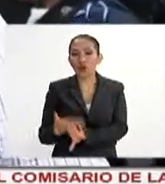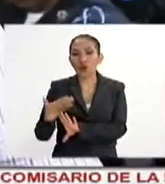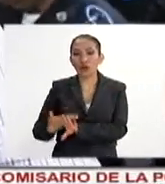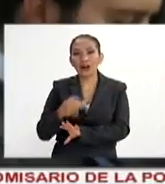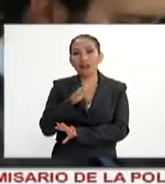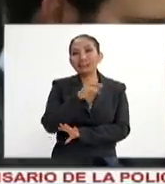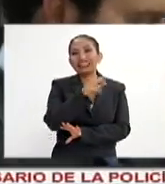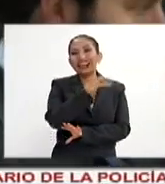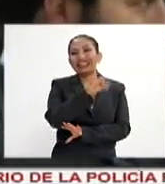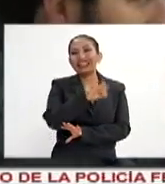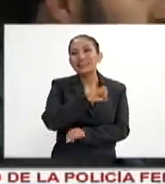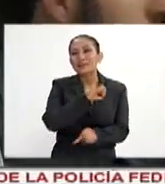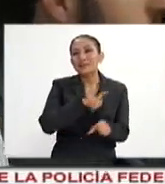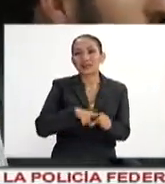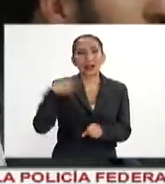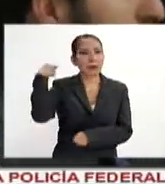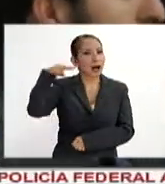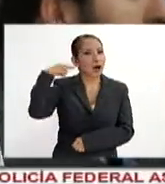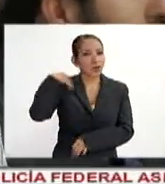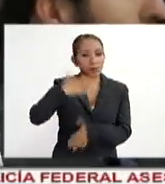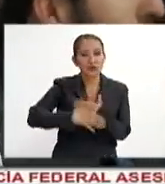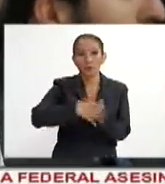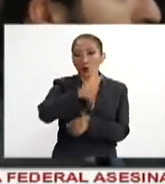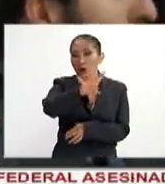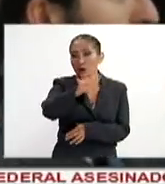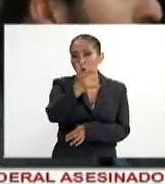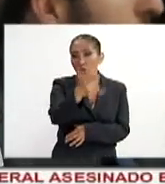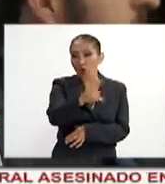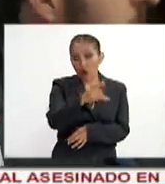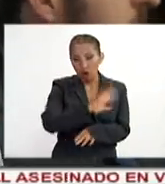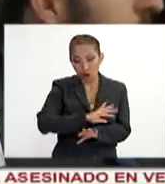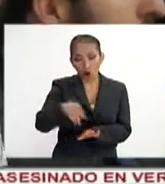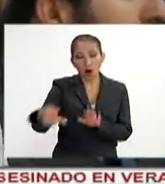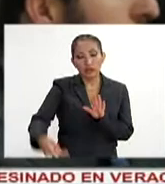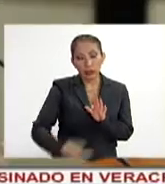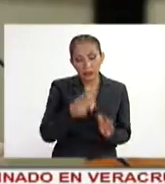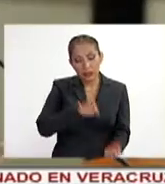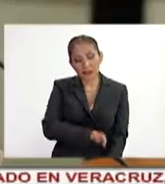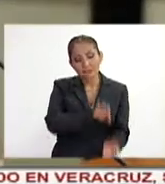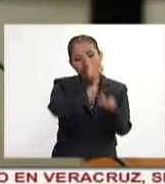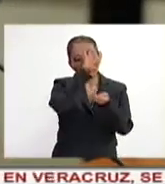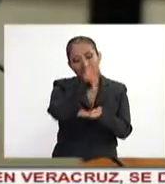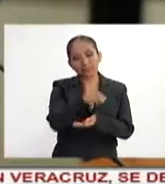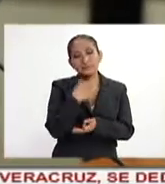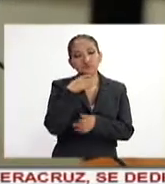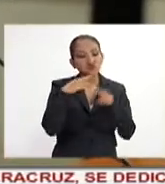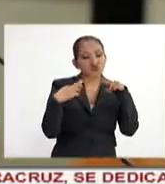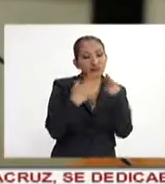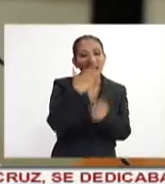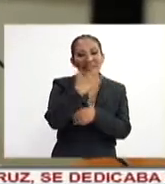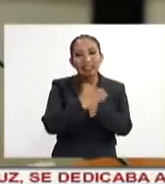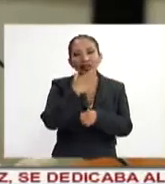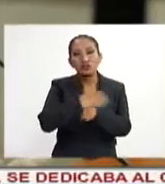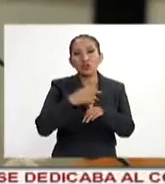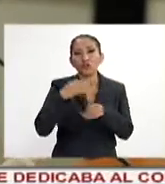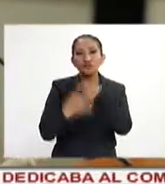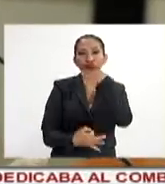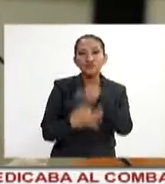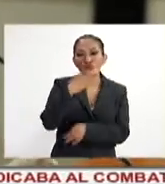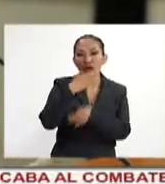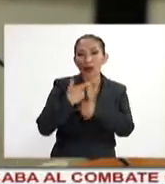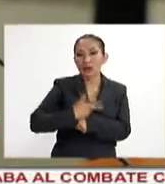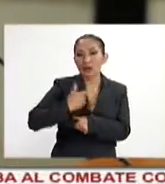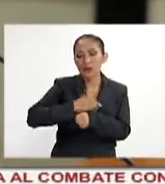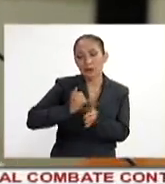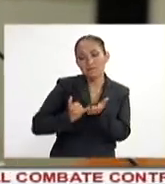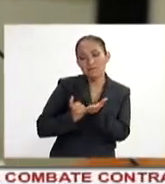de la Fiscalía General de Veracruz. Próximo 4 de julio se va a celebrar otra audiencia en el Quinto Tribunal de Guatemala en la que se